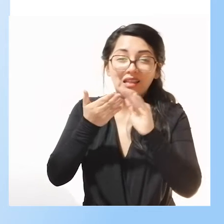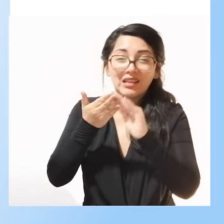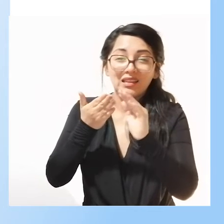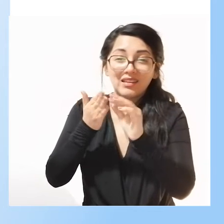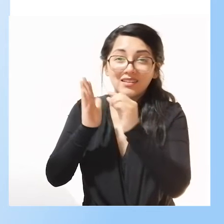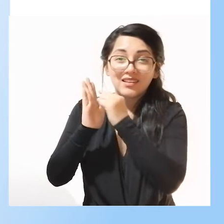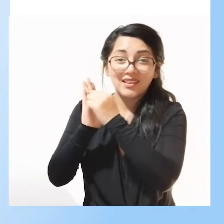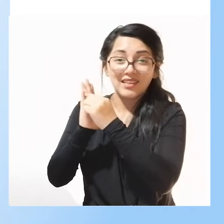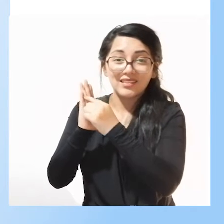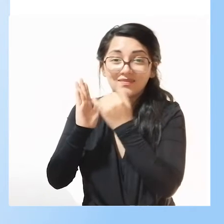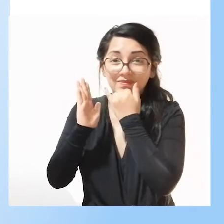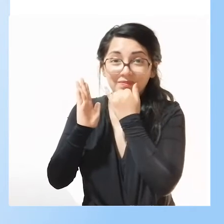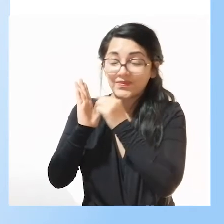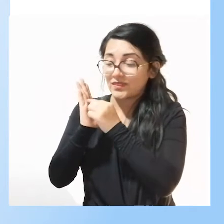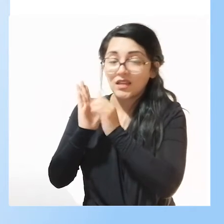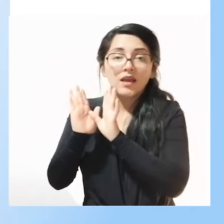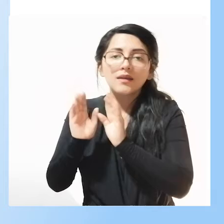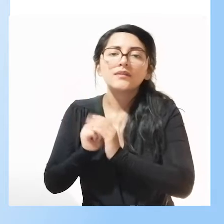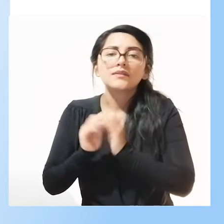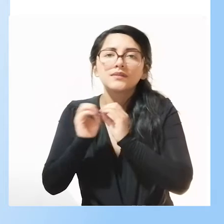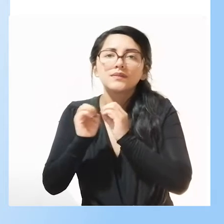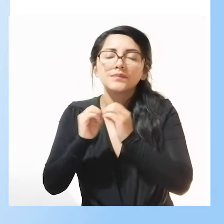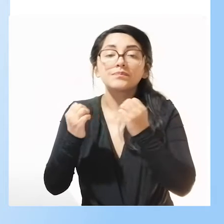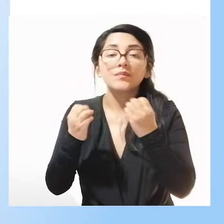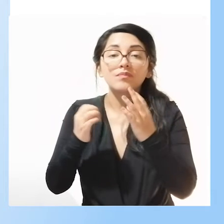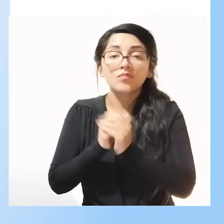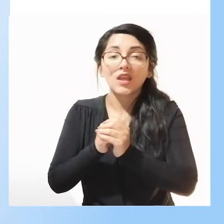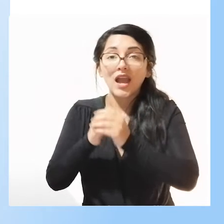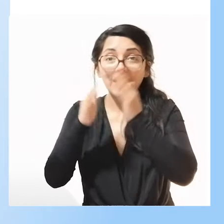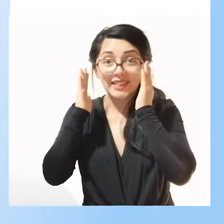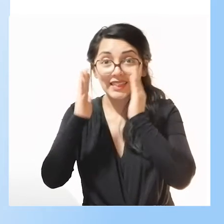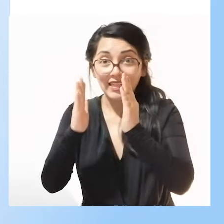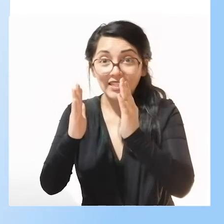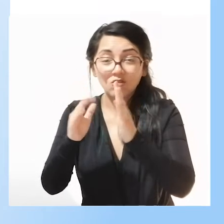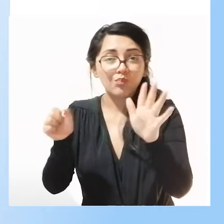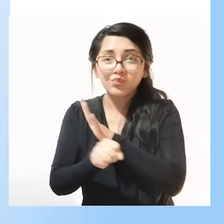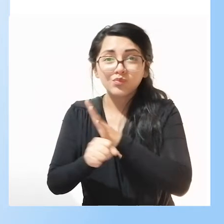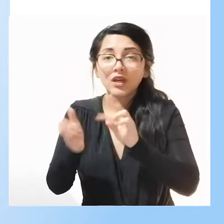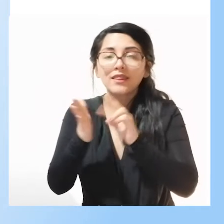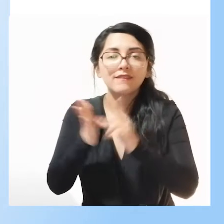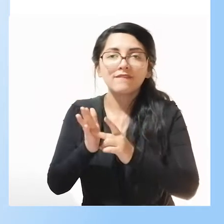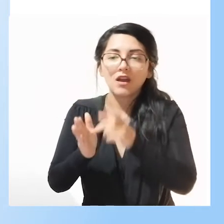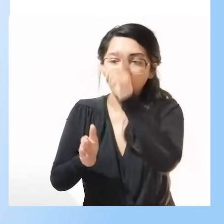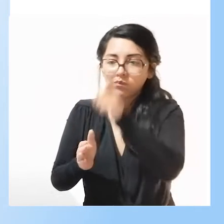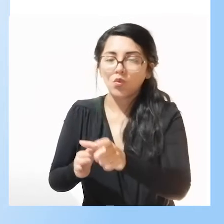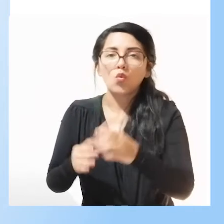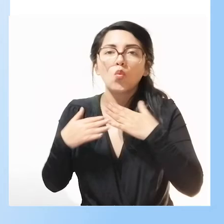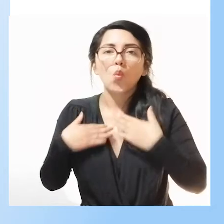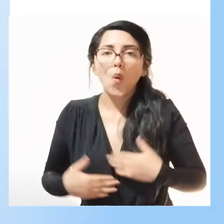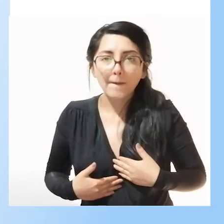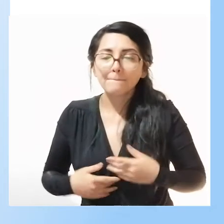lo corregiremos. La atención integral quiere decir que atendemos todas las dimensiones de la persona, la